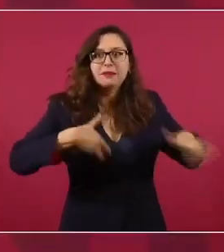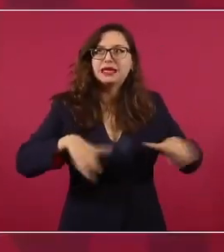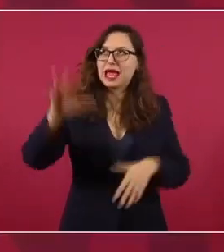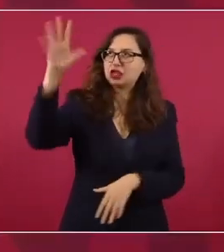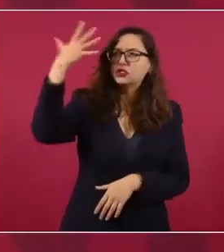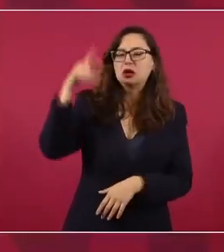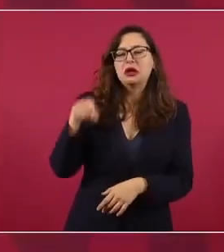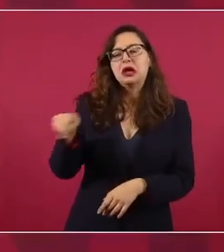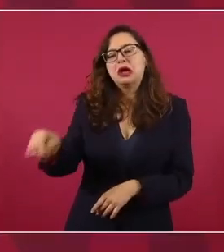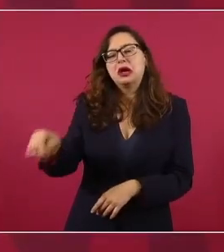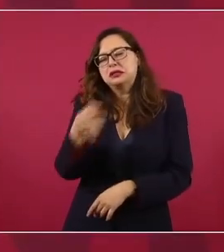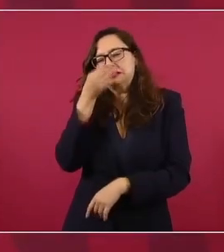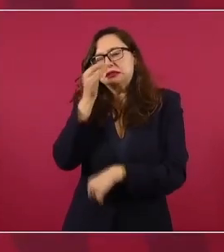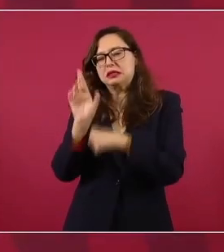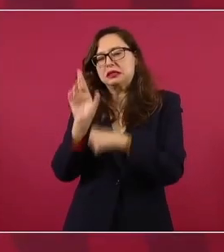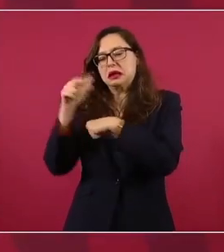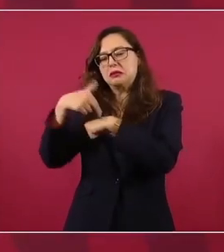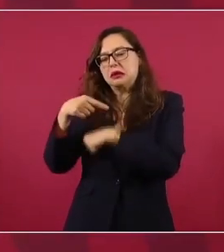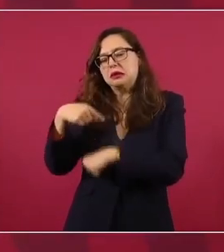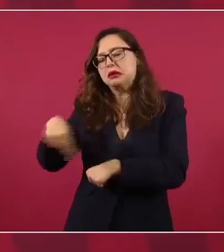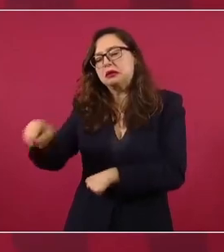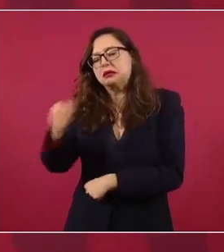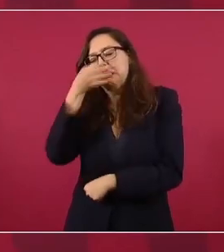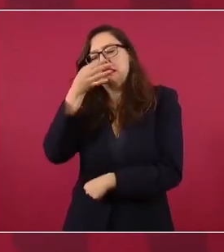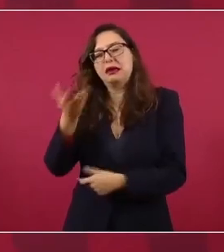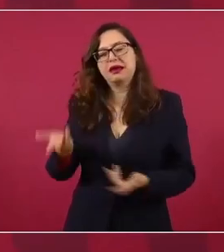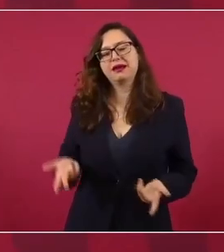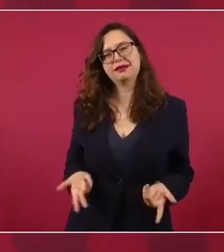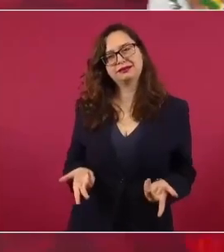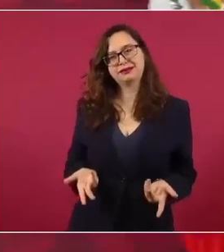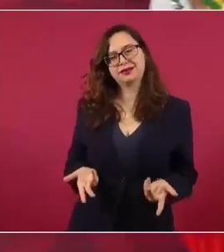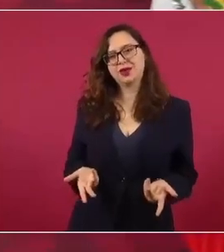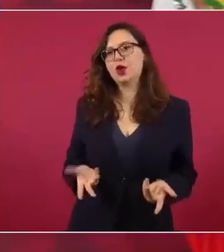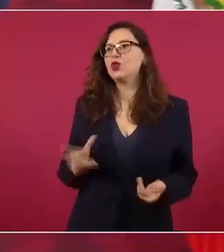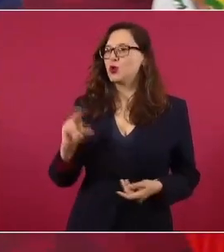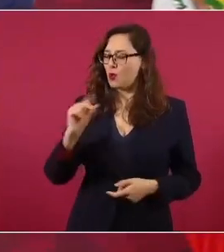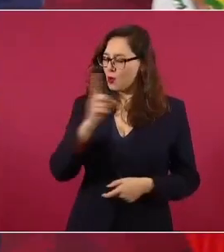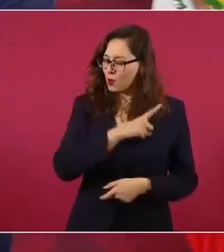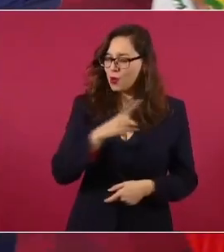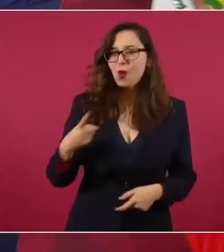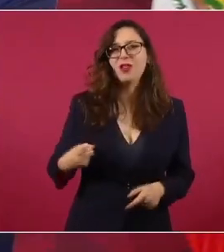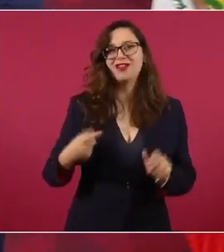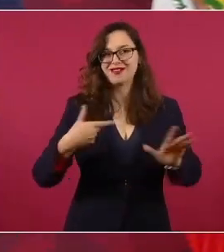asolean. O sea, es que en la lucha se requieren